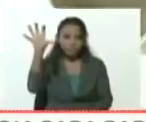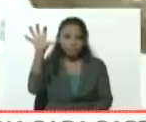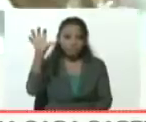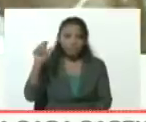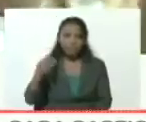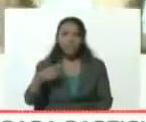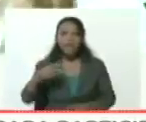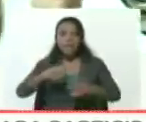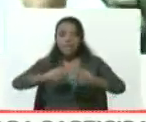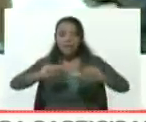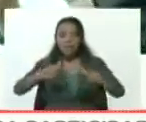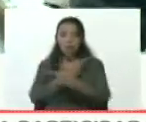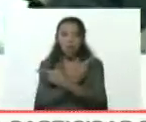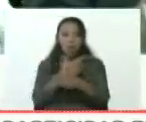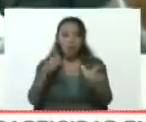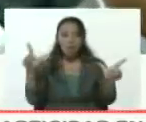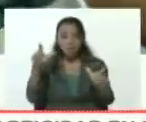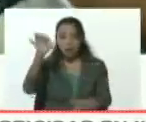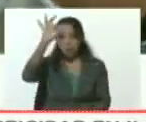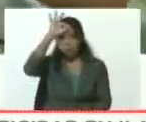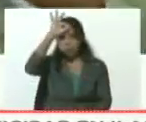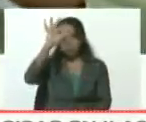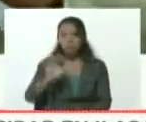territorio libre de analfabetismo.